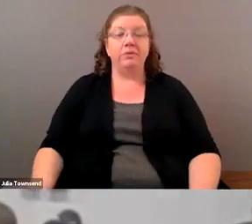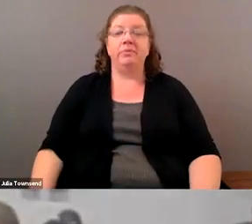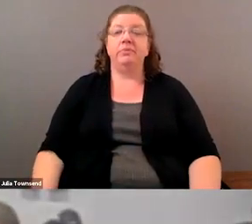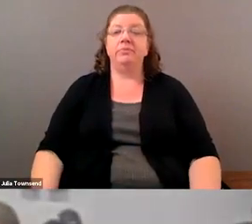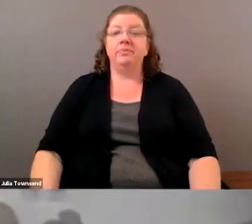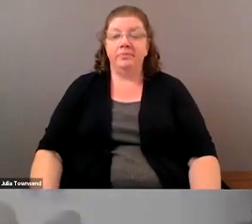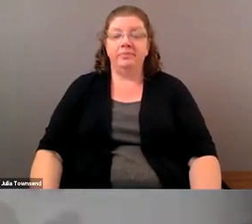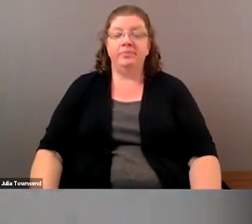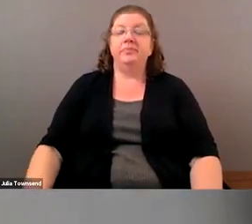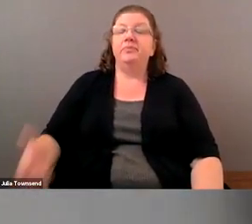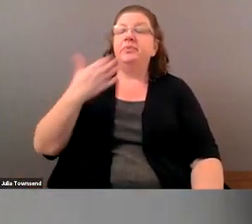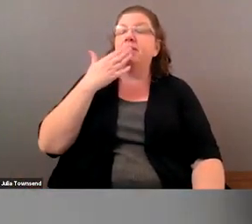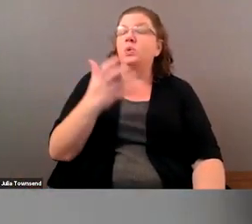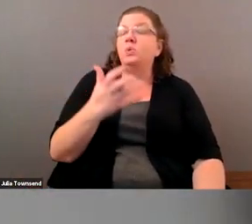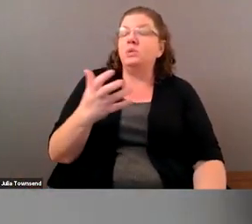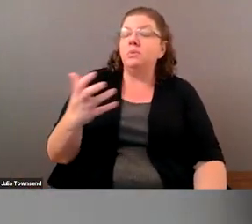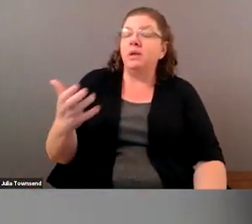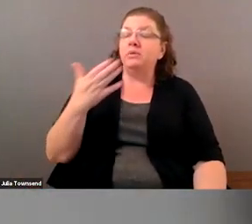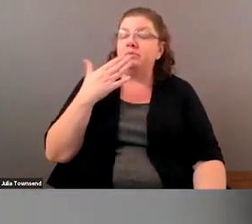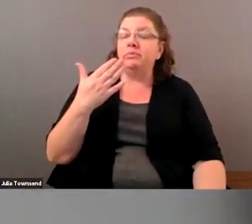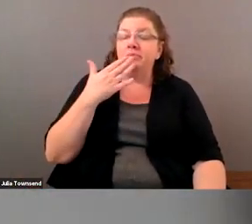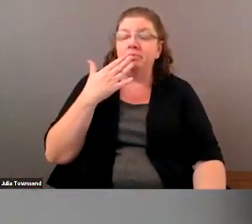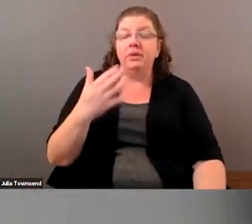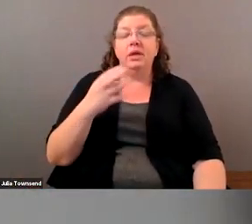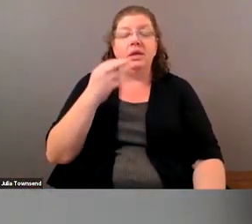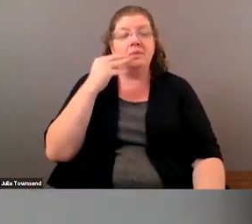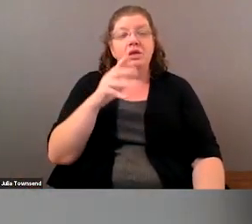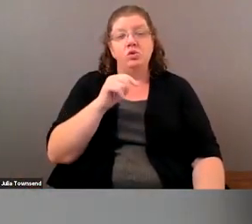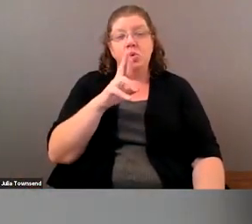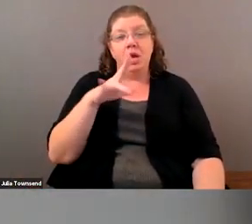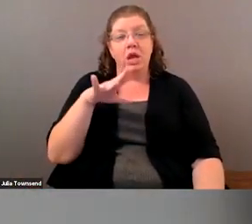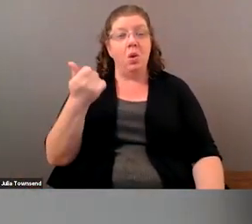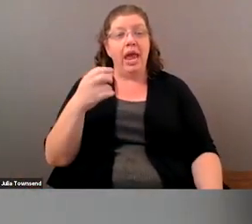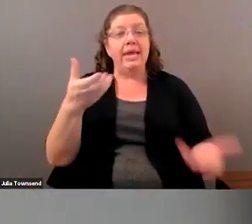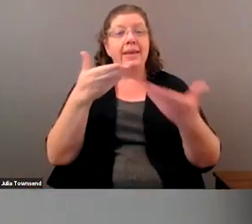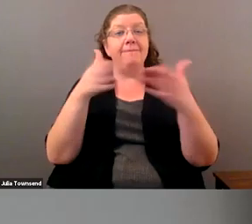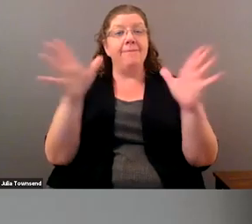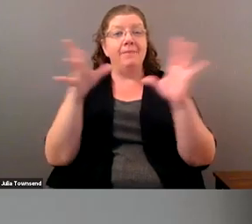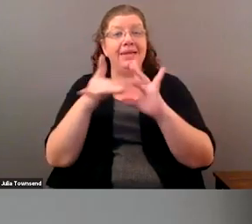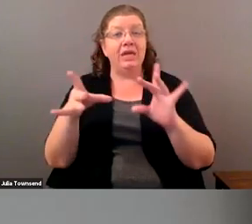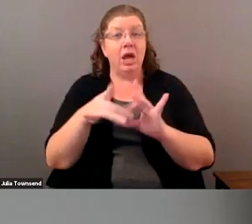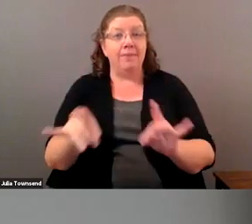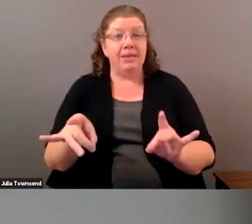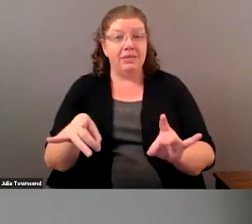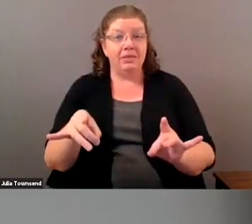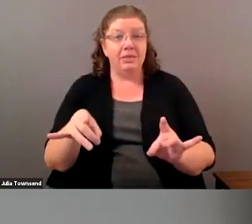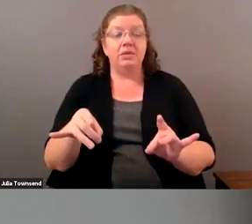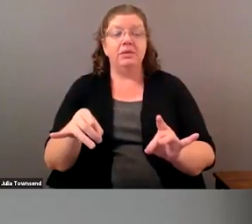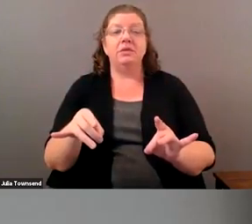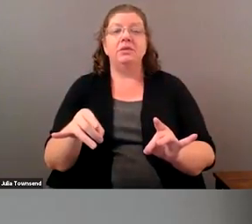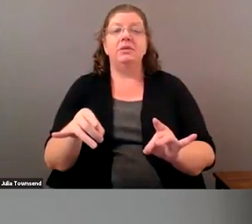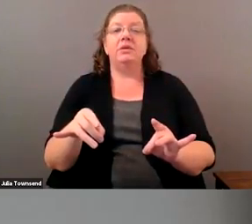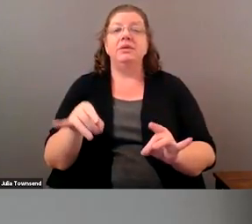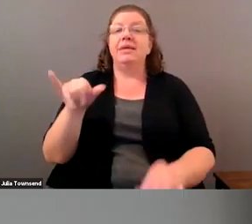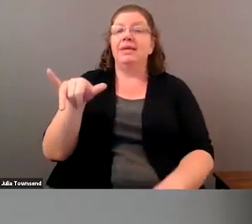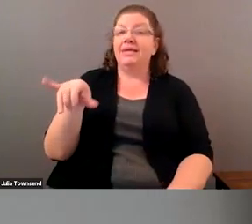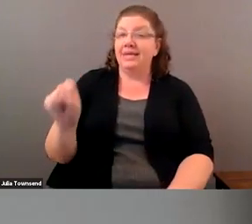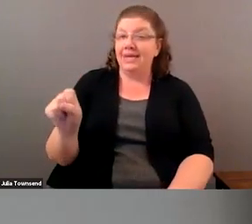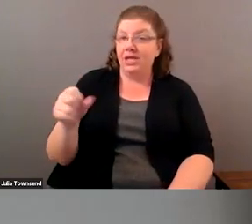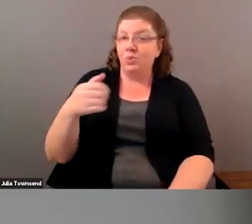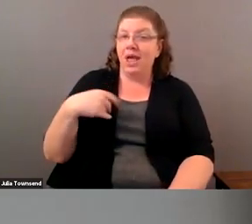voy a darle al uso de la voz el consejo para cualquier pregunta que tenga respecto estos cargos gracias excelente gracias señora trujillo hay